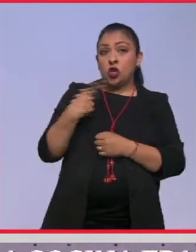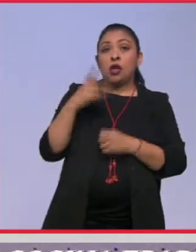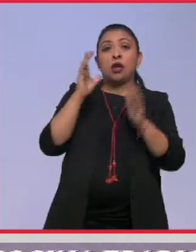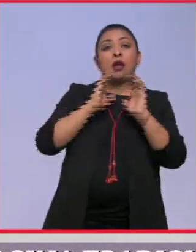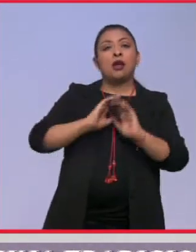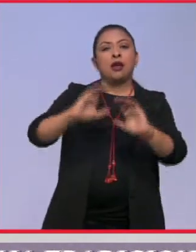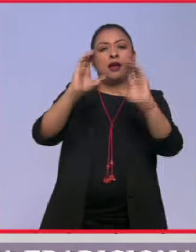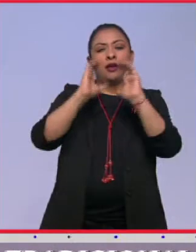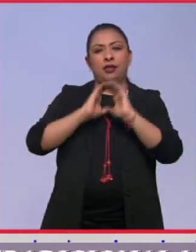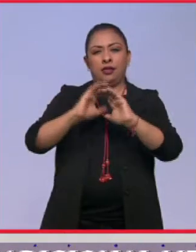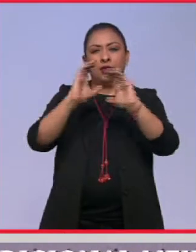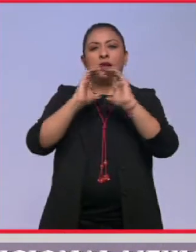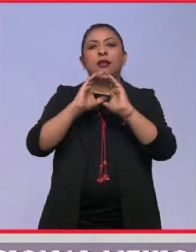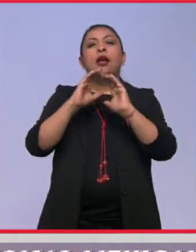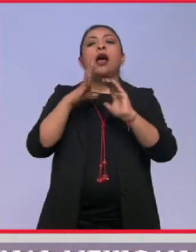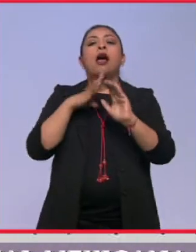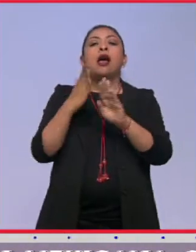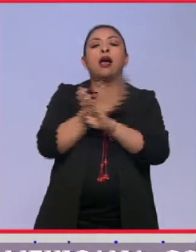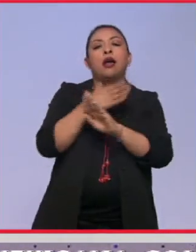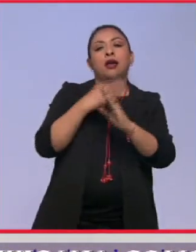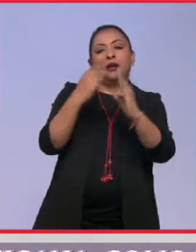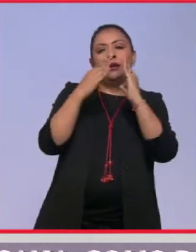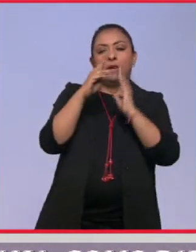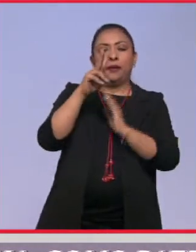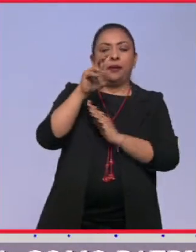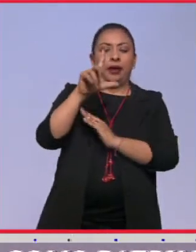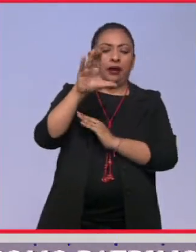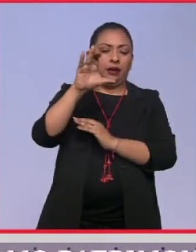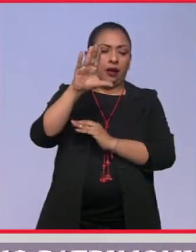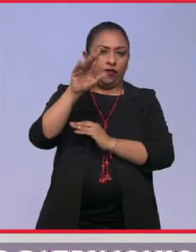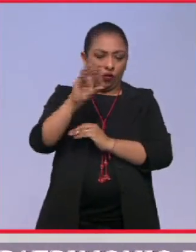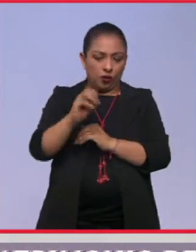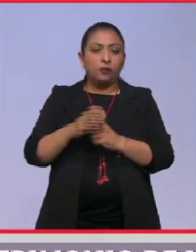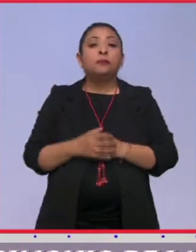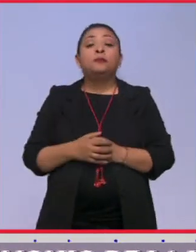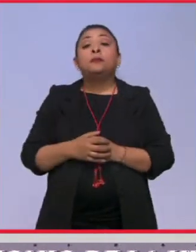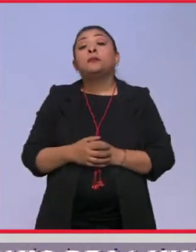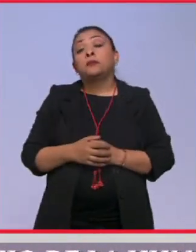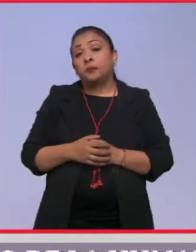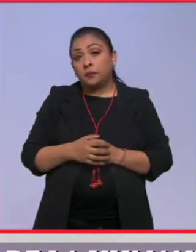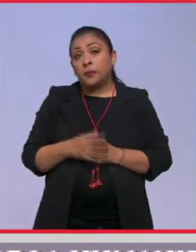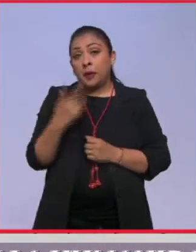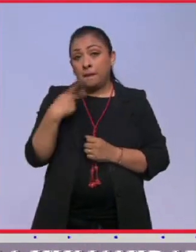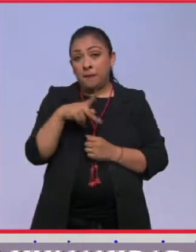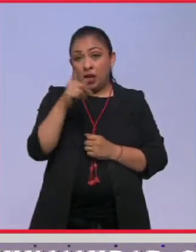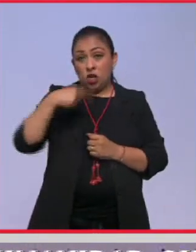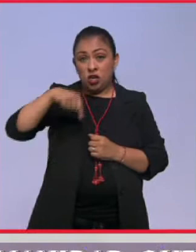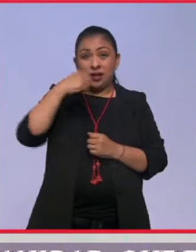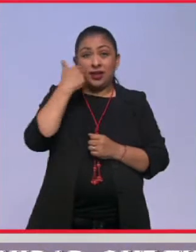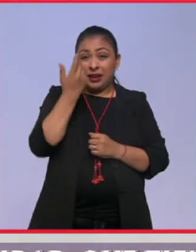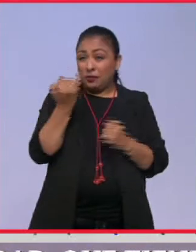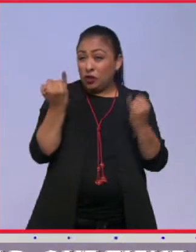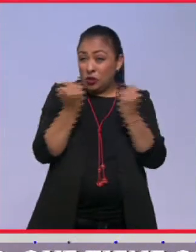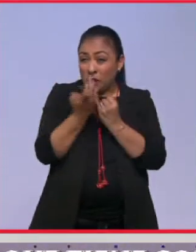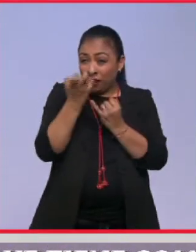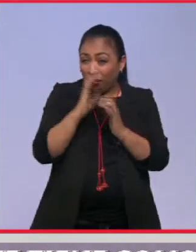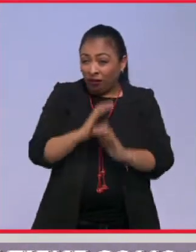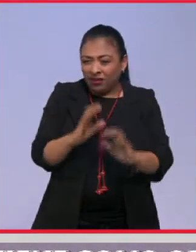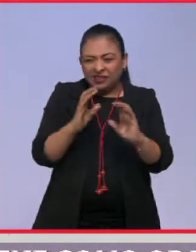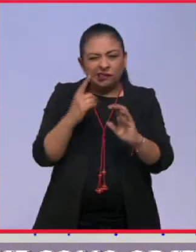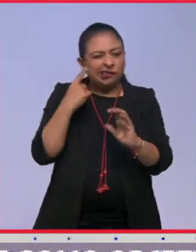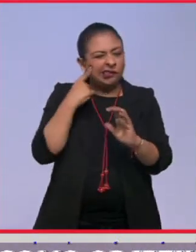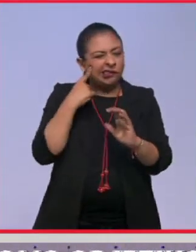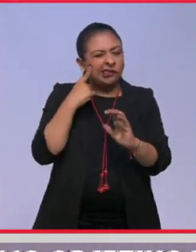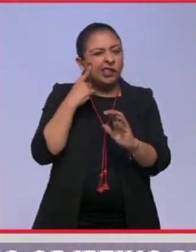cantantes con la escuela del bel canto, pero si nosotros quisiéramos cantarlo de esa manera, sonaría